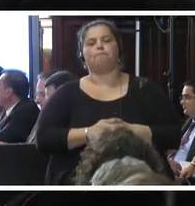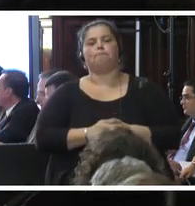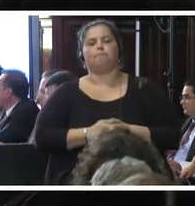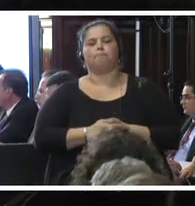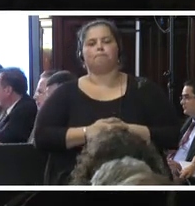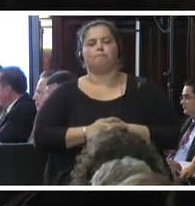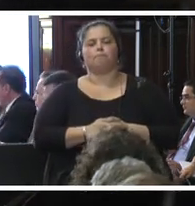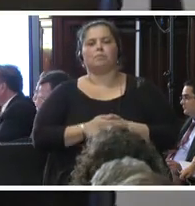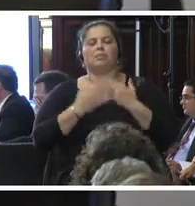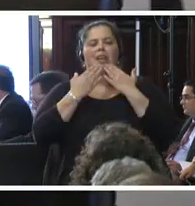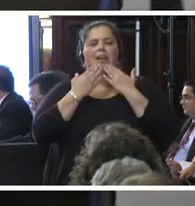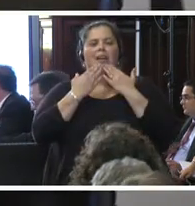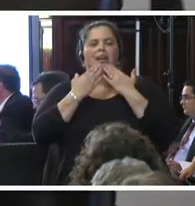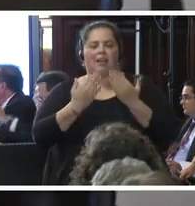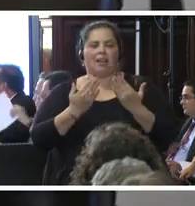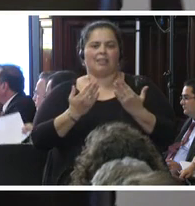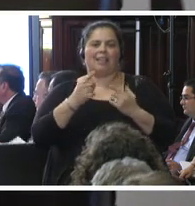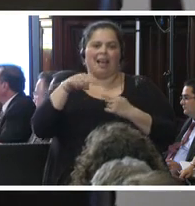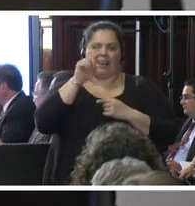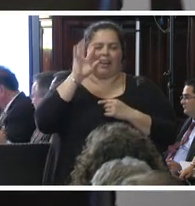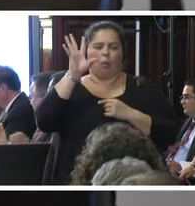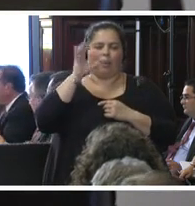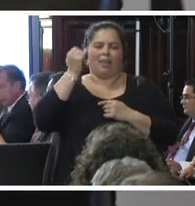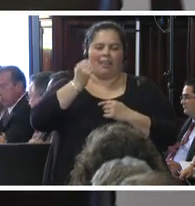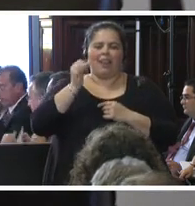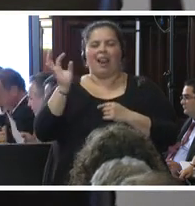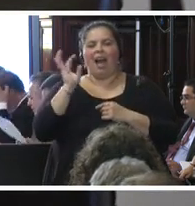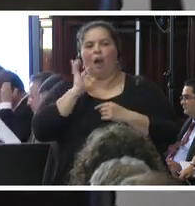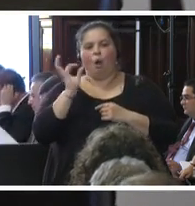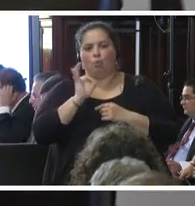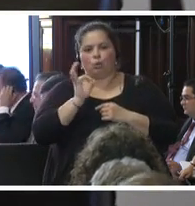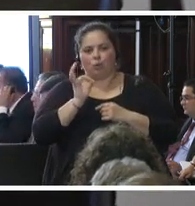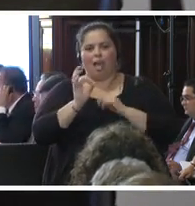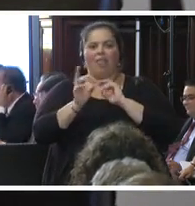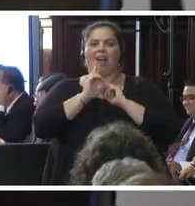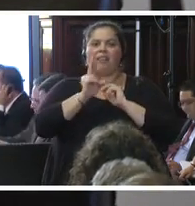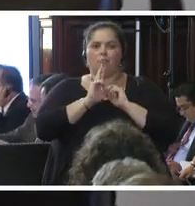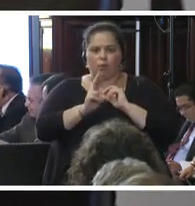Thank you. Remember, you have the opportunity to respond.